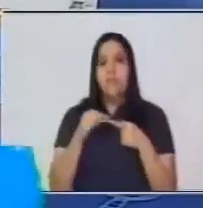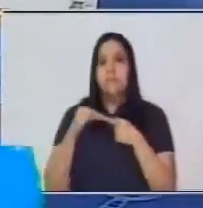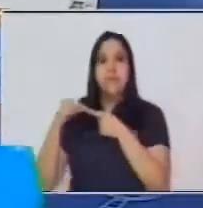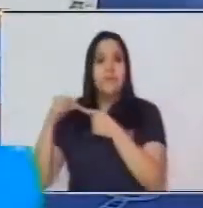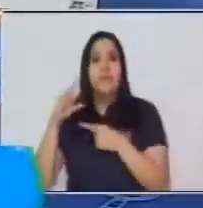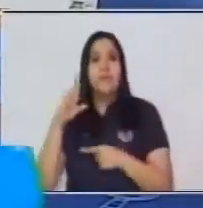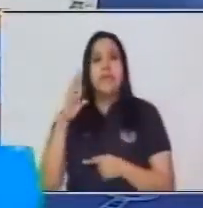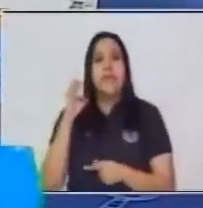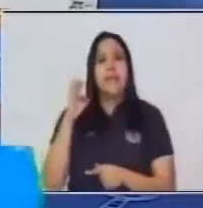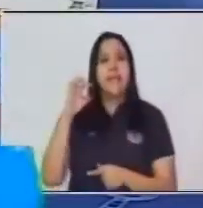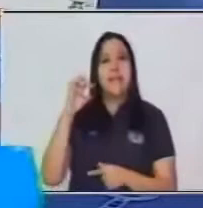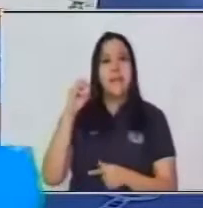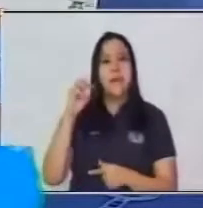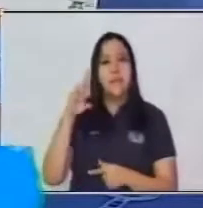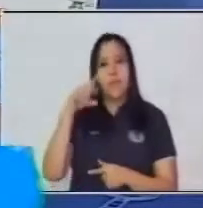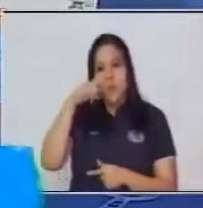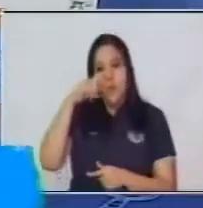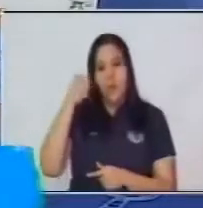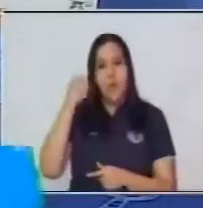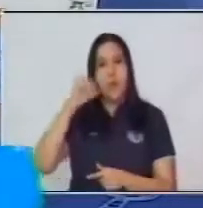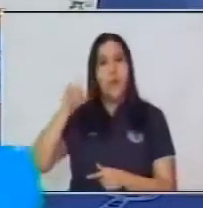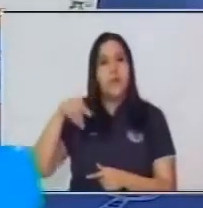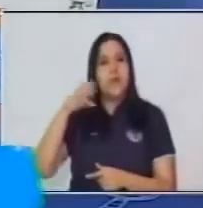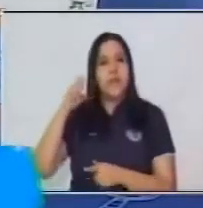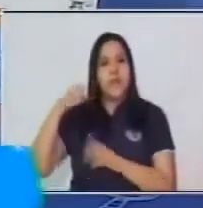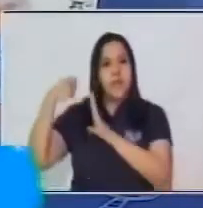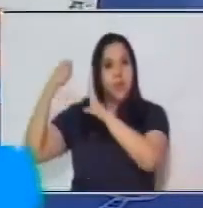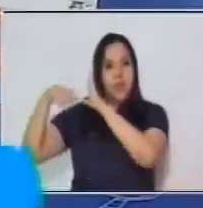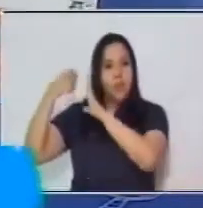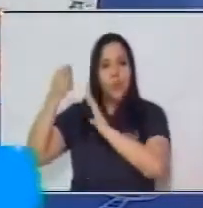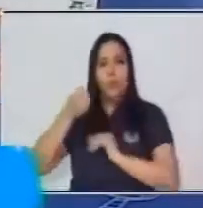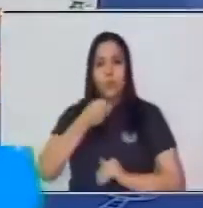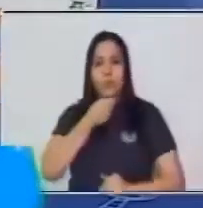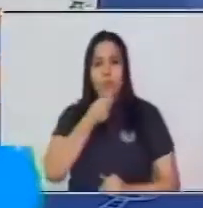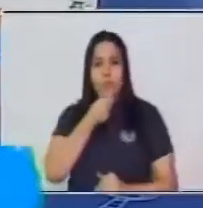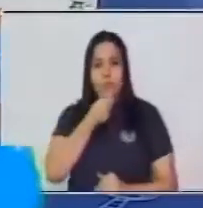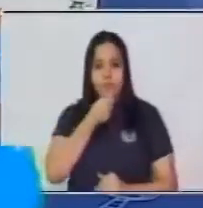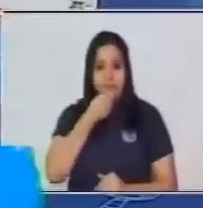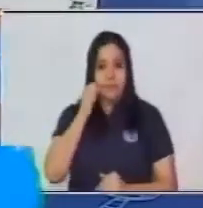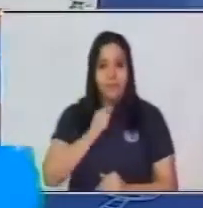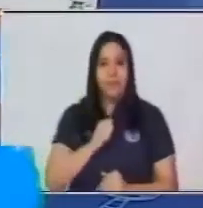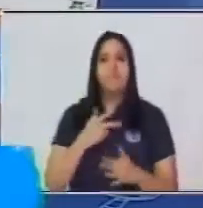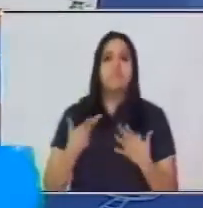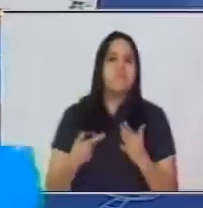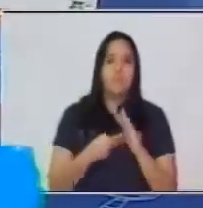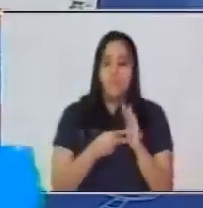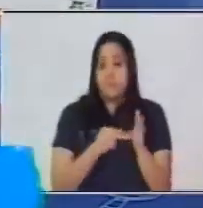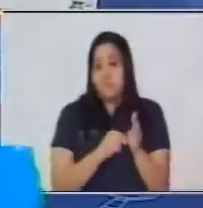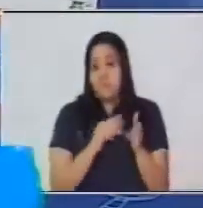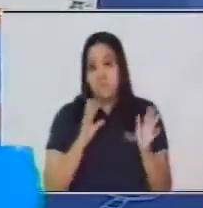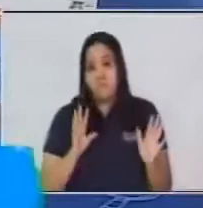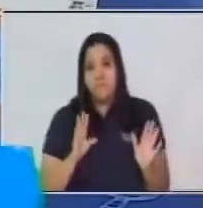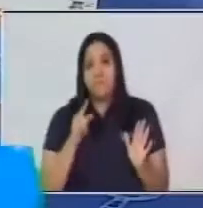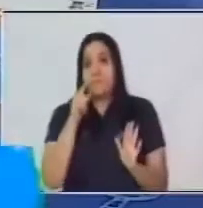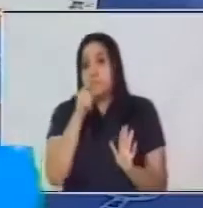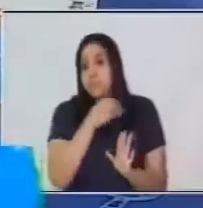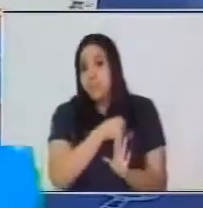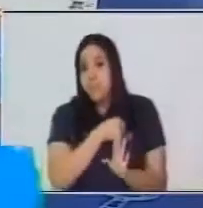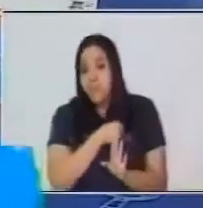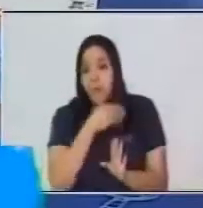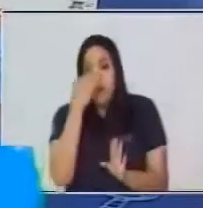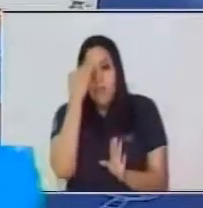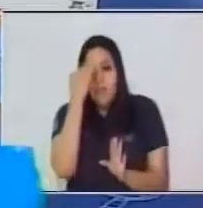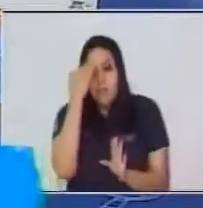aprendiste acerca del reportaje? ¿Te recuerdas que trabajamos lo que sabías acerca del reportaje, lo que querías saber